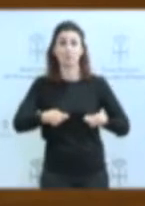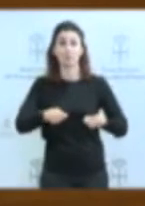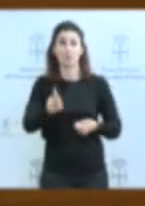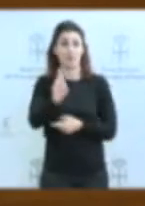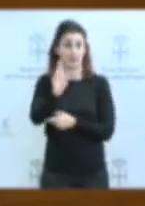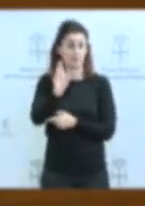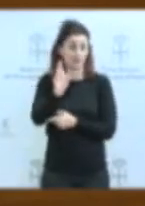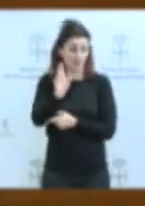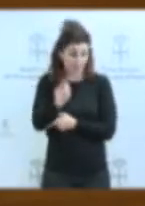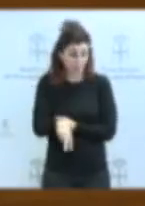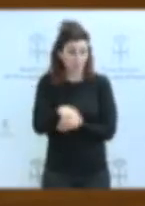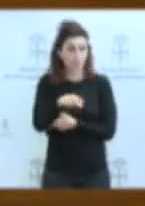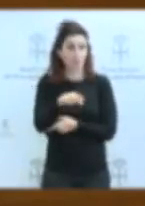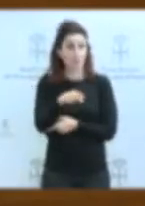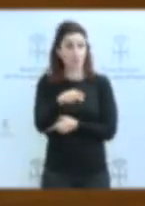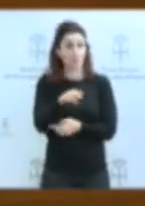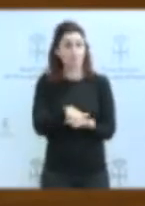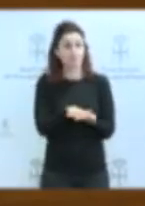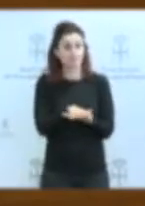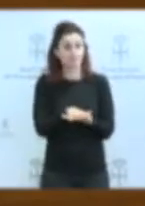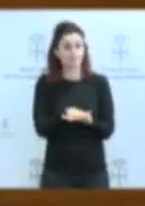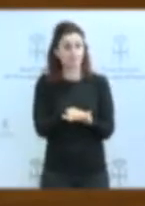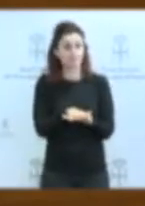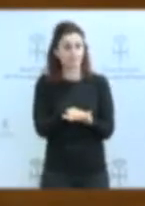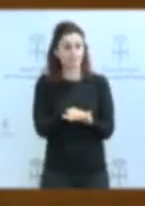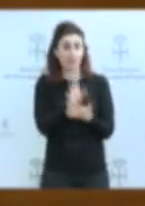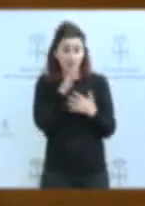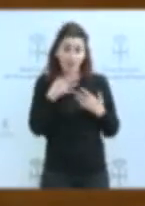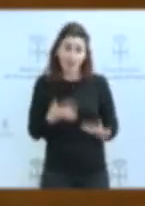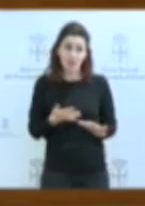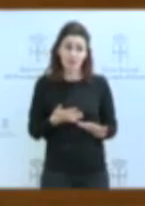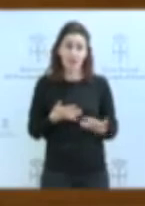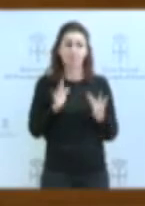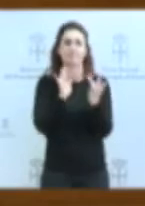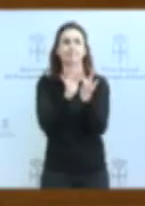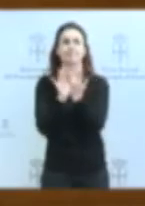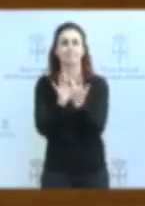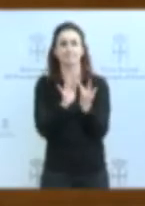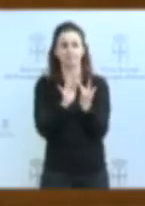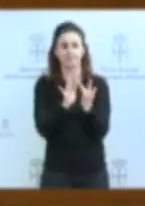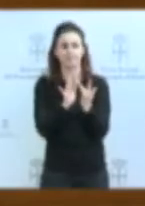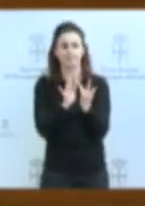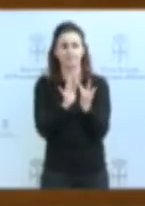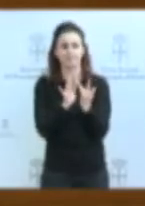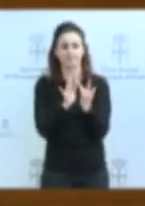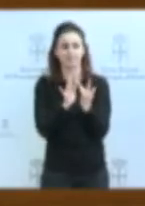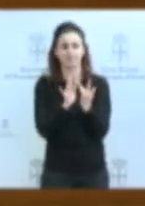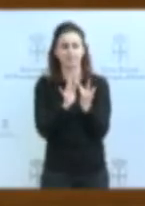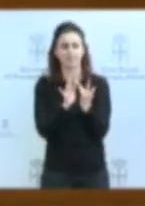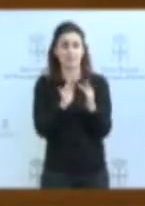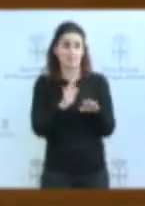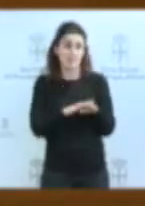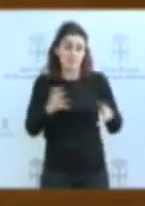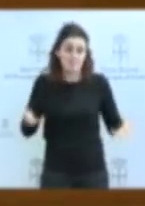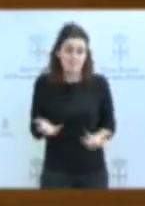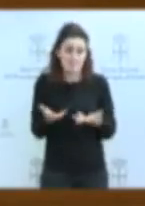estamos realizando una serie de contactos, de conexiones específicas para tratar de potenciar la afluencia de turismo